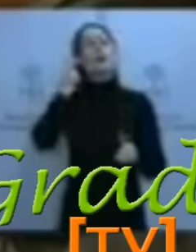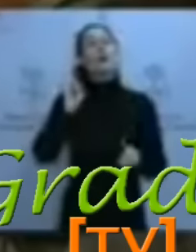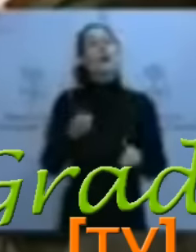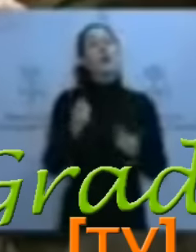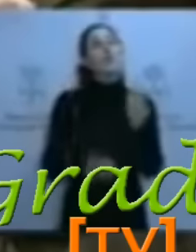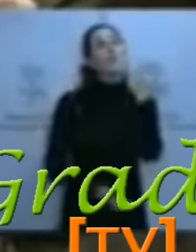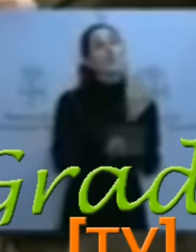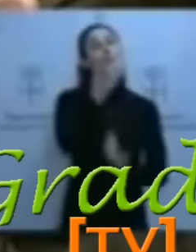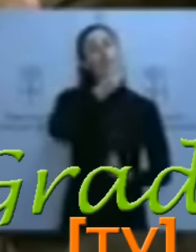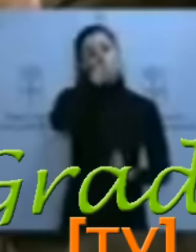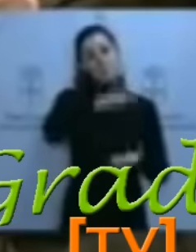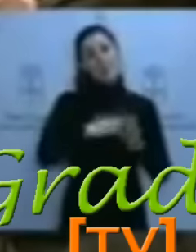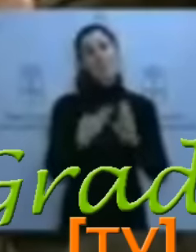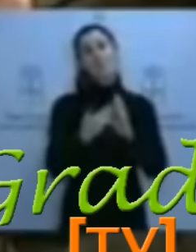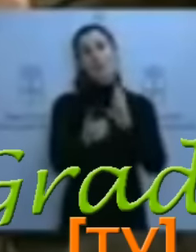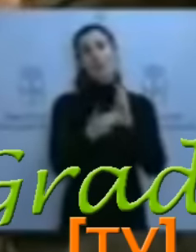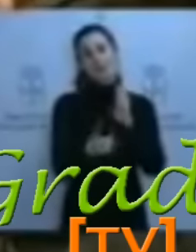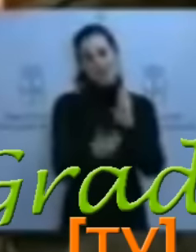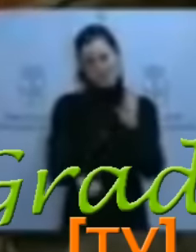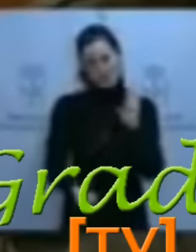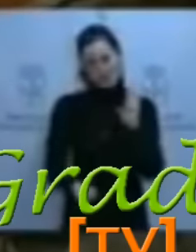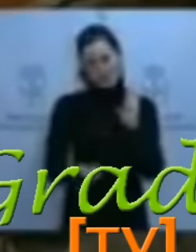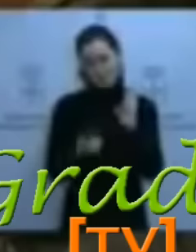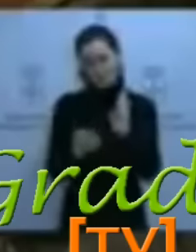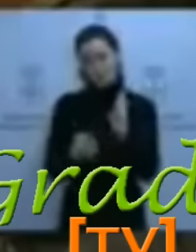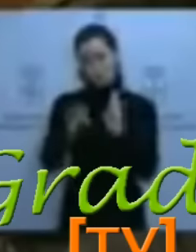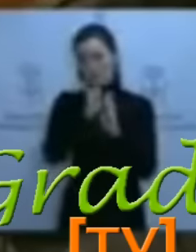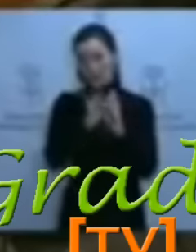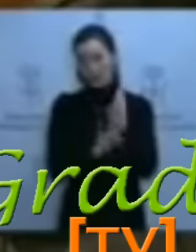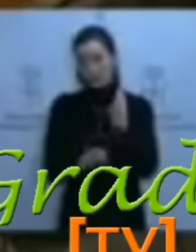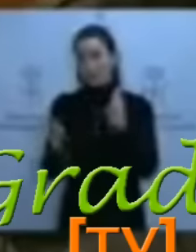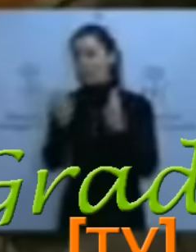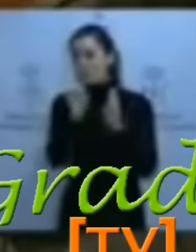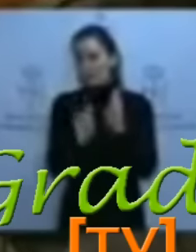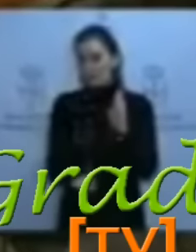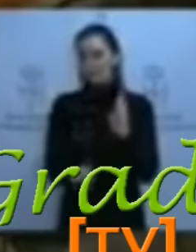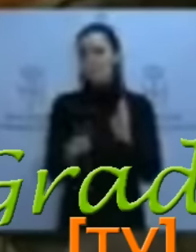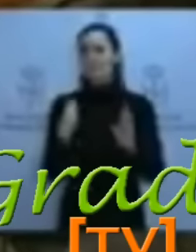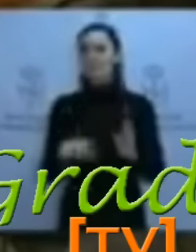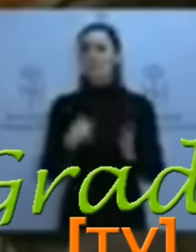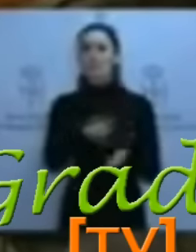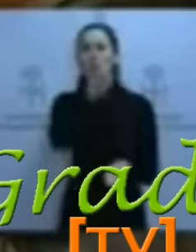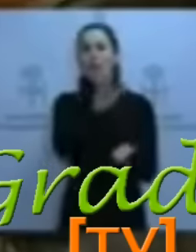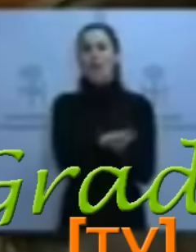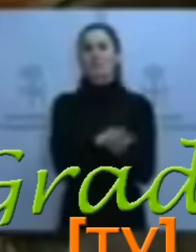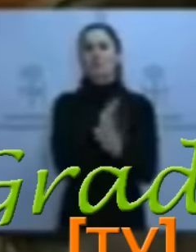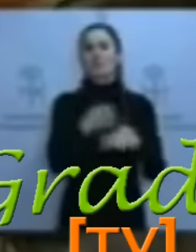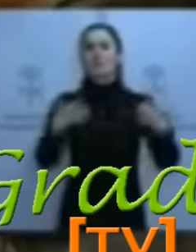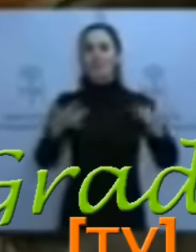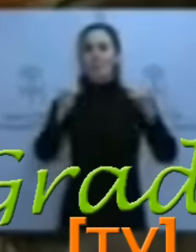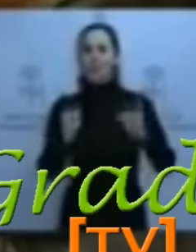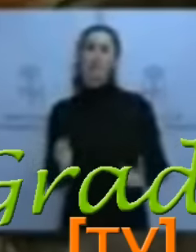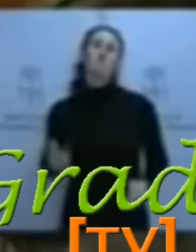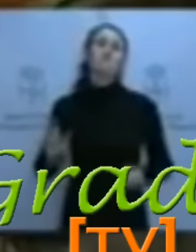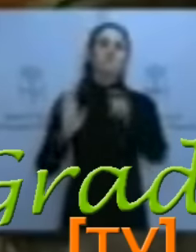FSA para que retirasen las preguntas según se recoge en las actas plenarias. Esto no lo